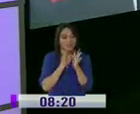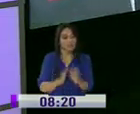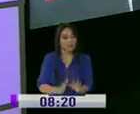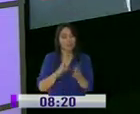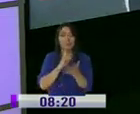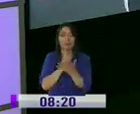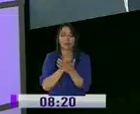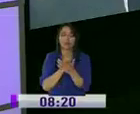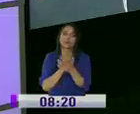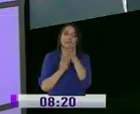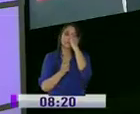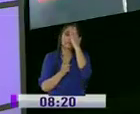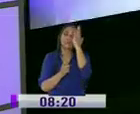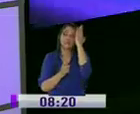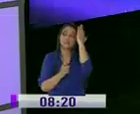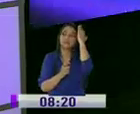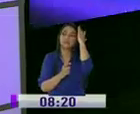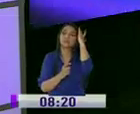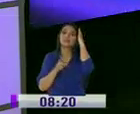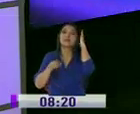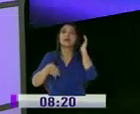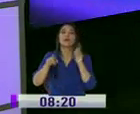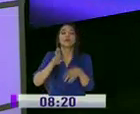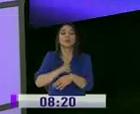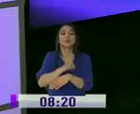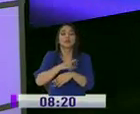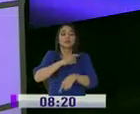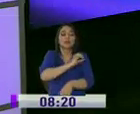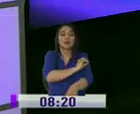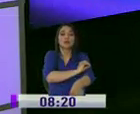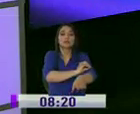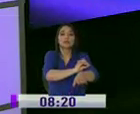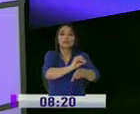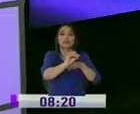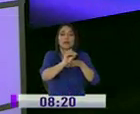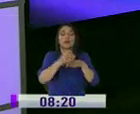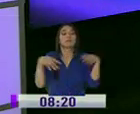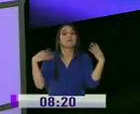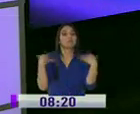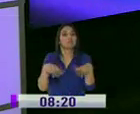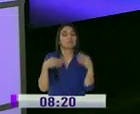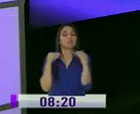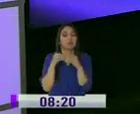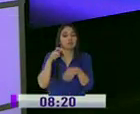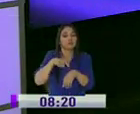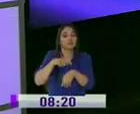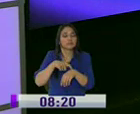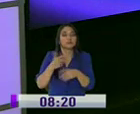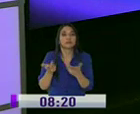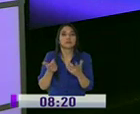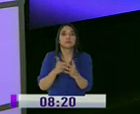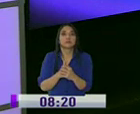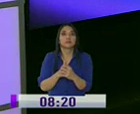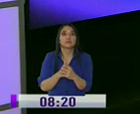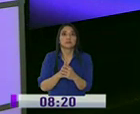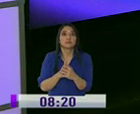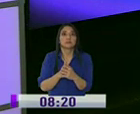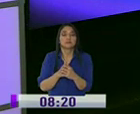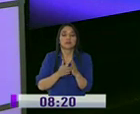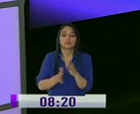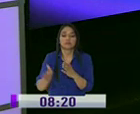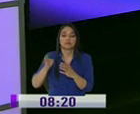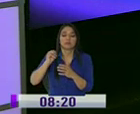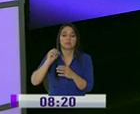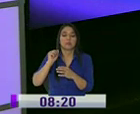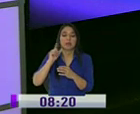los que sobre todo utilizan la occidental, ellos son los que más trabajo van a tener. De ahí hay vías, rutas alternas como la Maldonado,